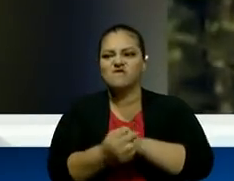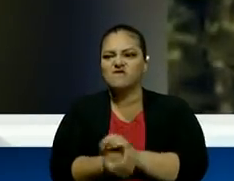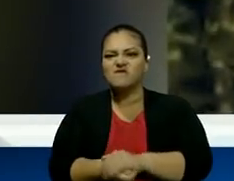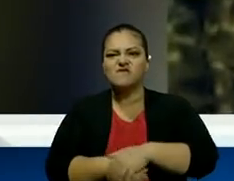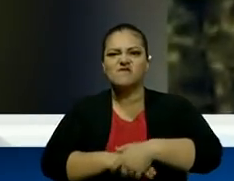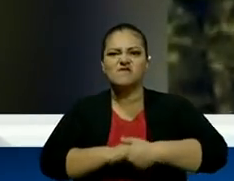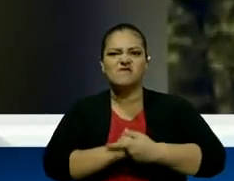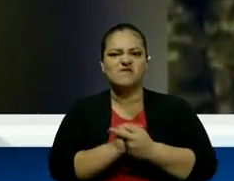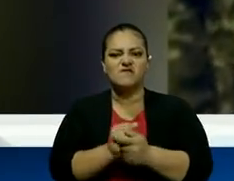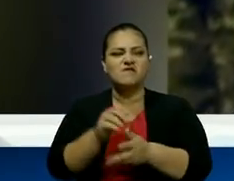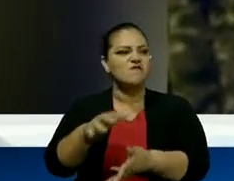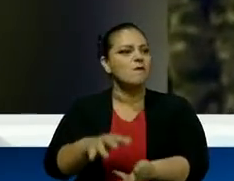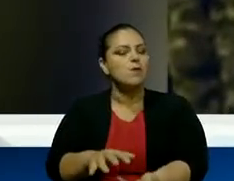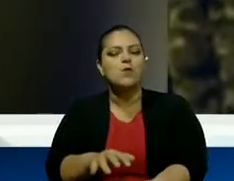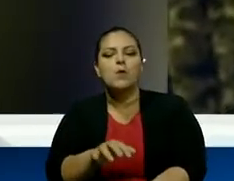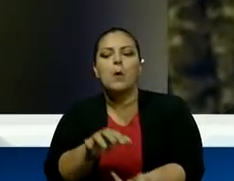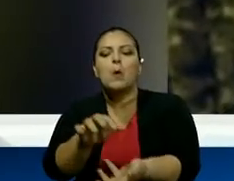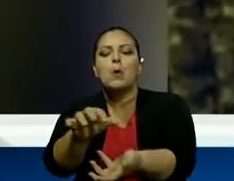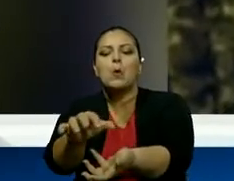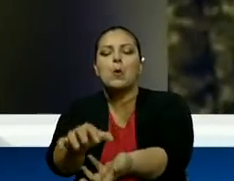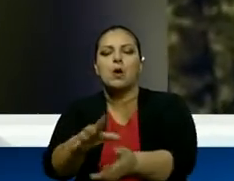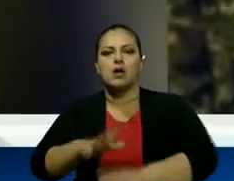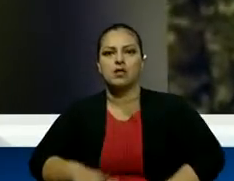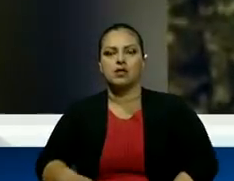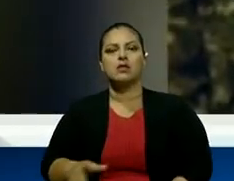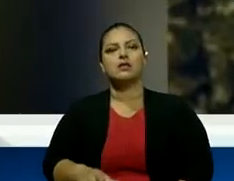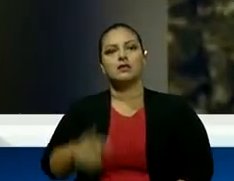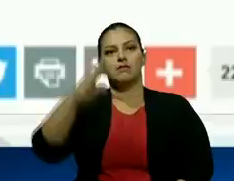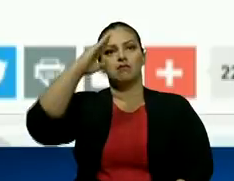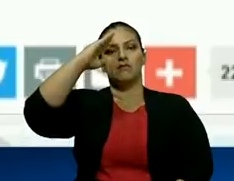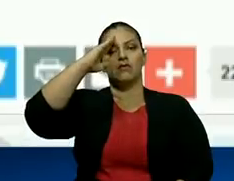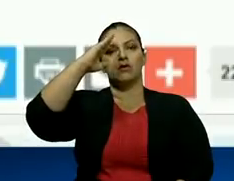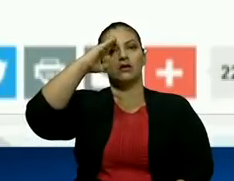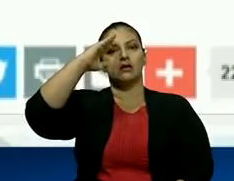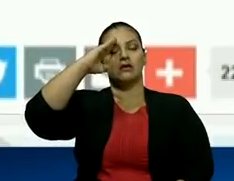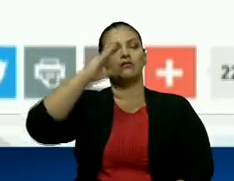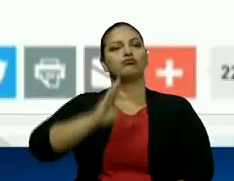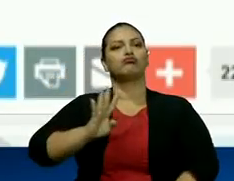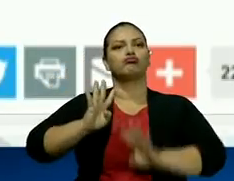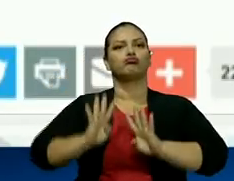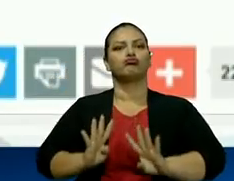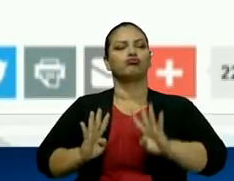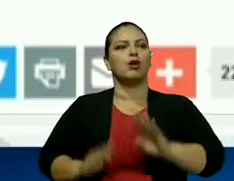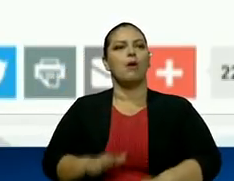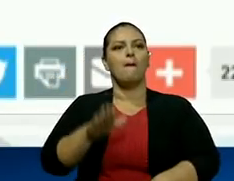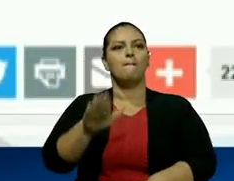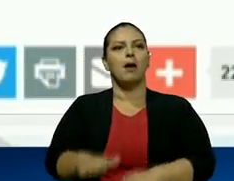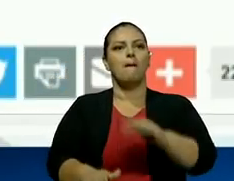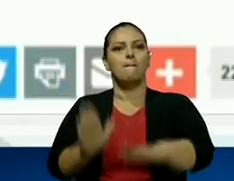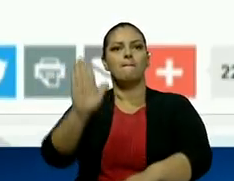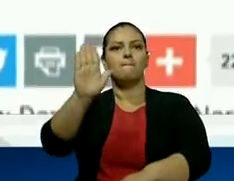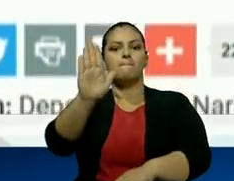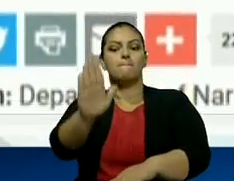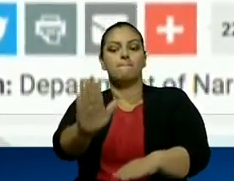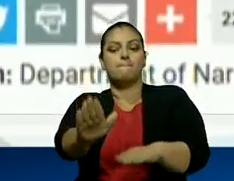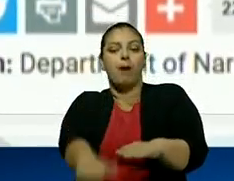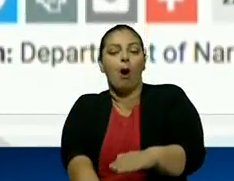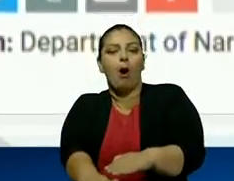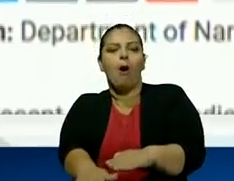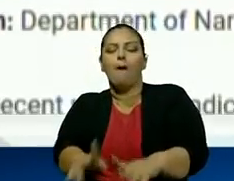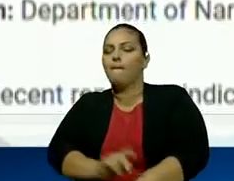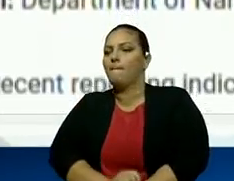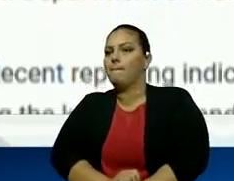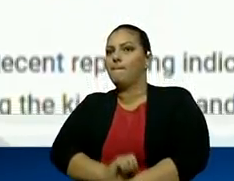que se suma a su currículum. Mientras, a través de un comunicado, la Embajada de Estados Unidos recomendó a